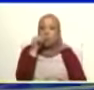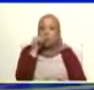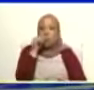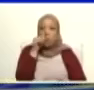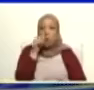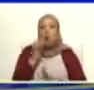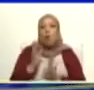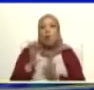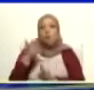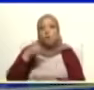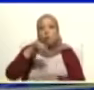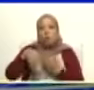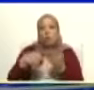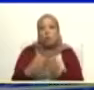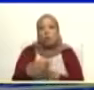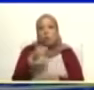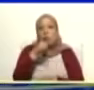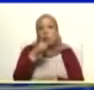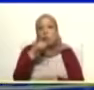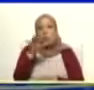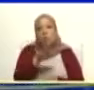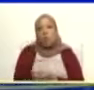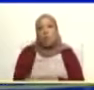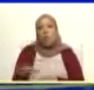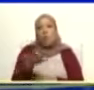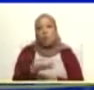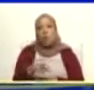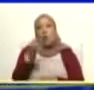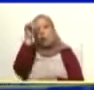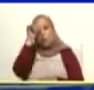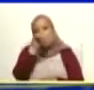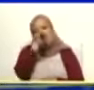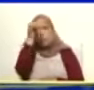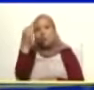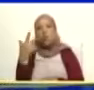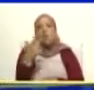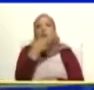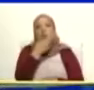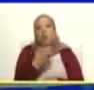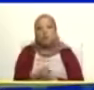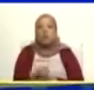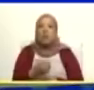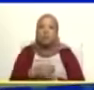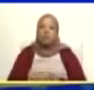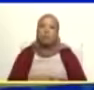se quede sin ir a votar el domingo 3 de diciembre.